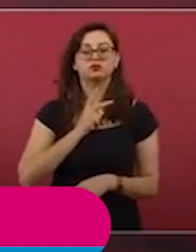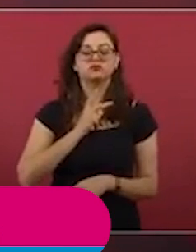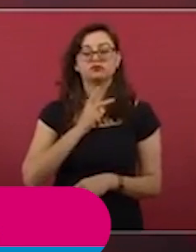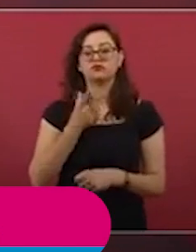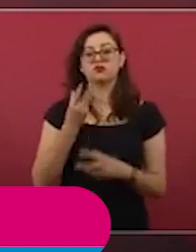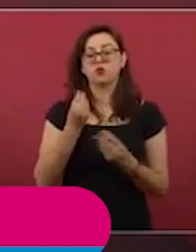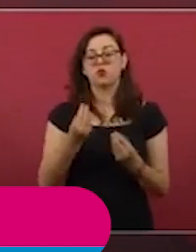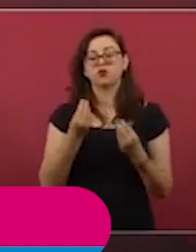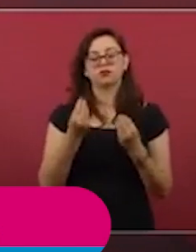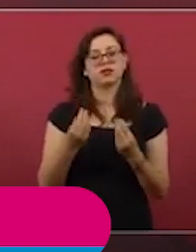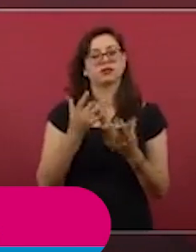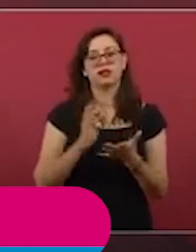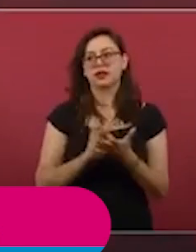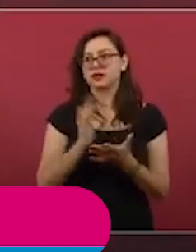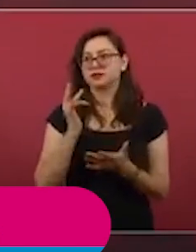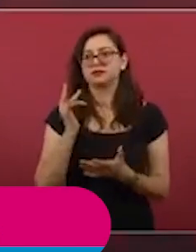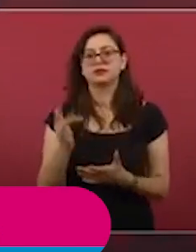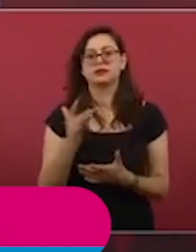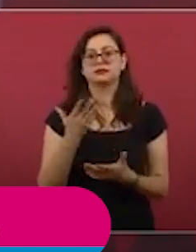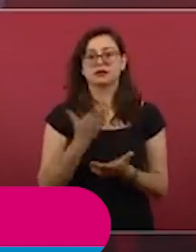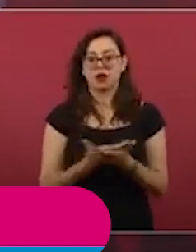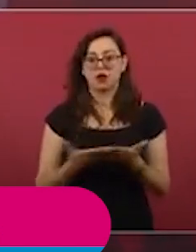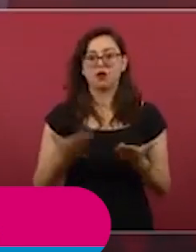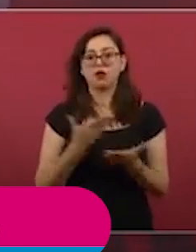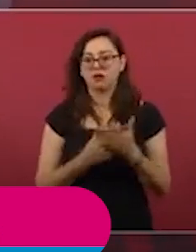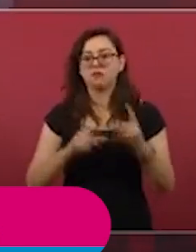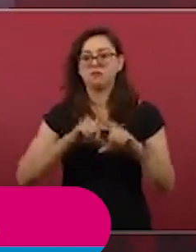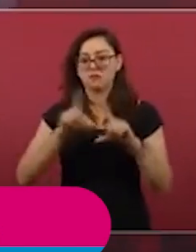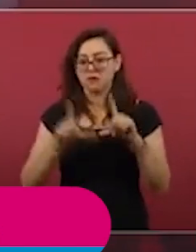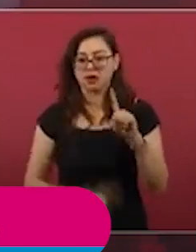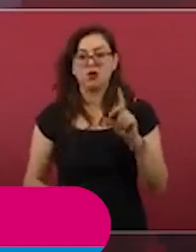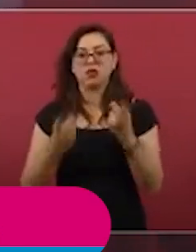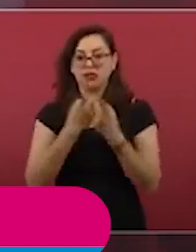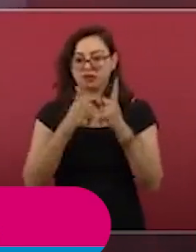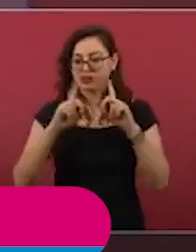México ha podido financiar su desarrollo.